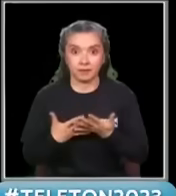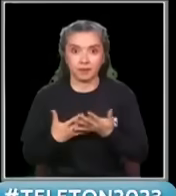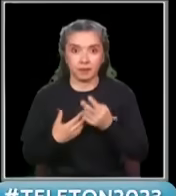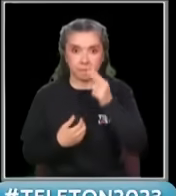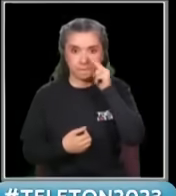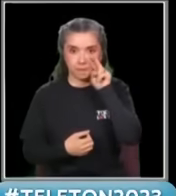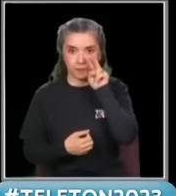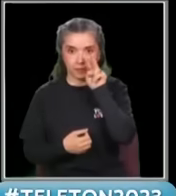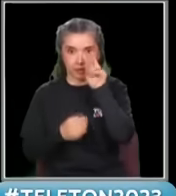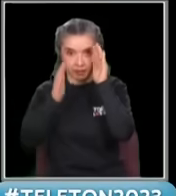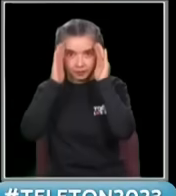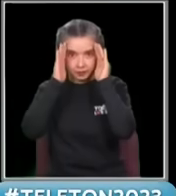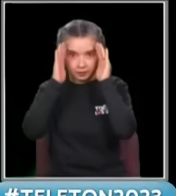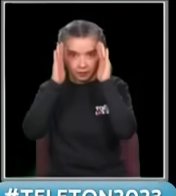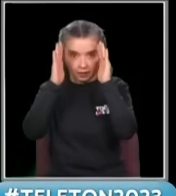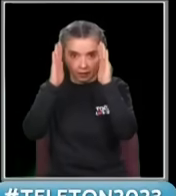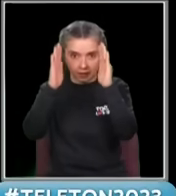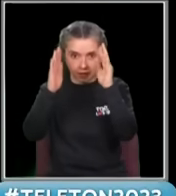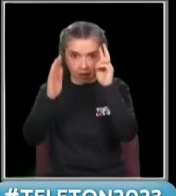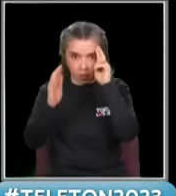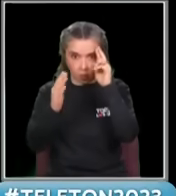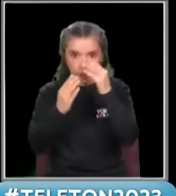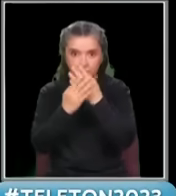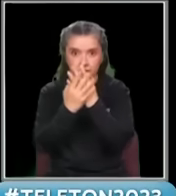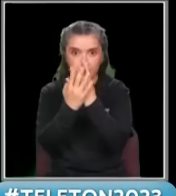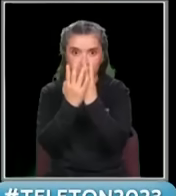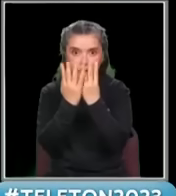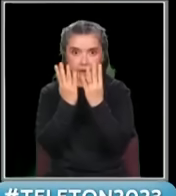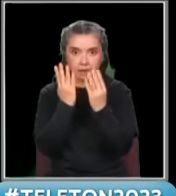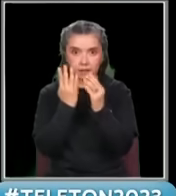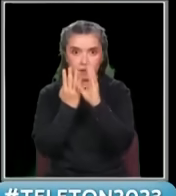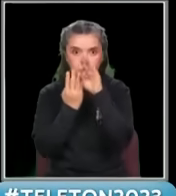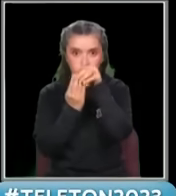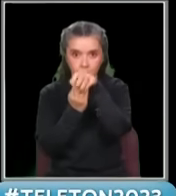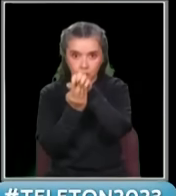Mira ahora, pon mucha atención. Recuerda una carta que no sea esta.